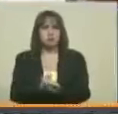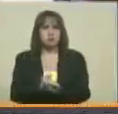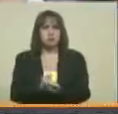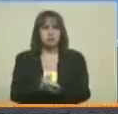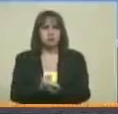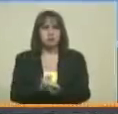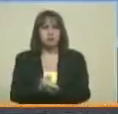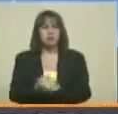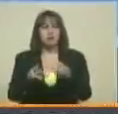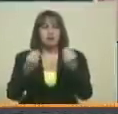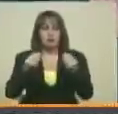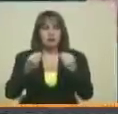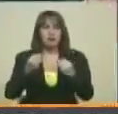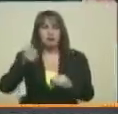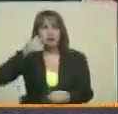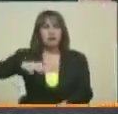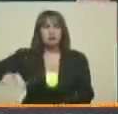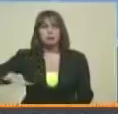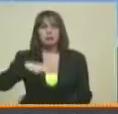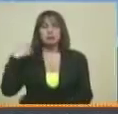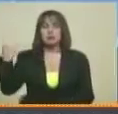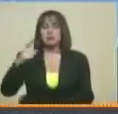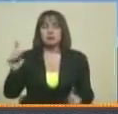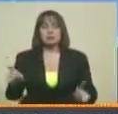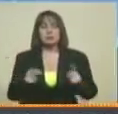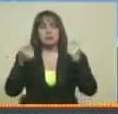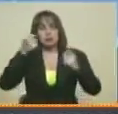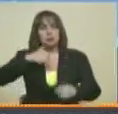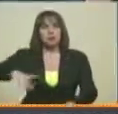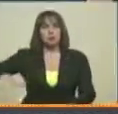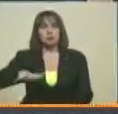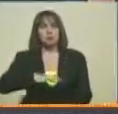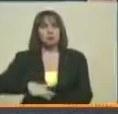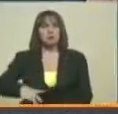Solo el pueblo salva al pueblo.